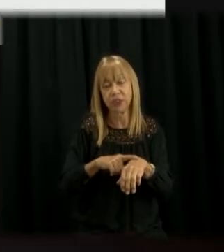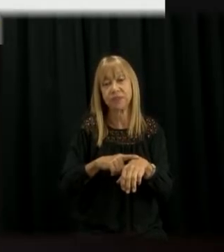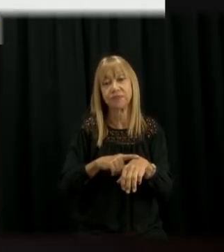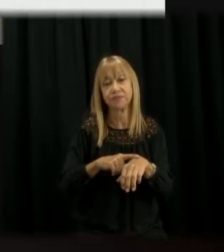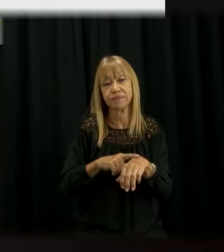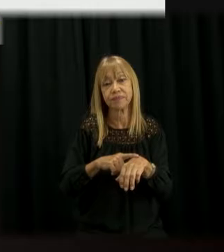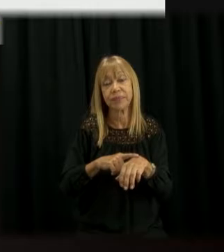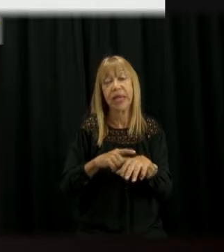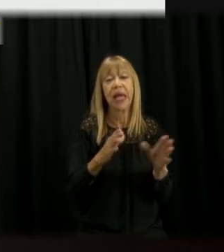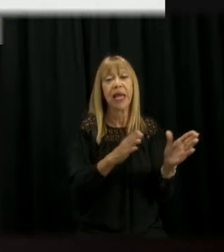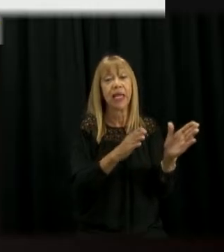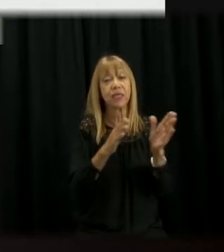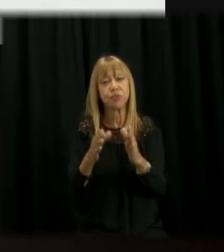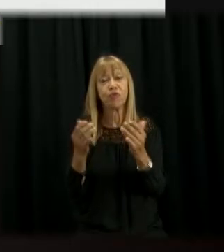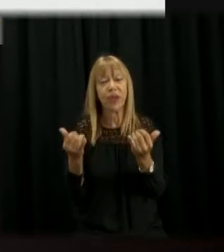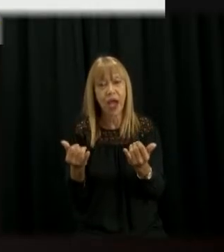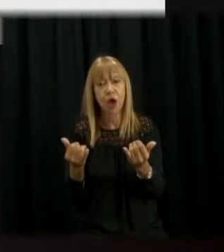Hasta este punto vamos